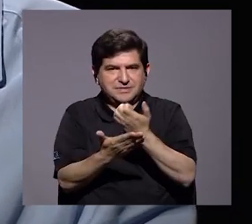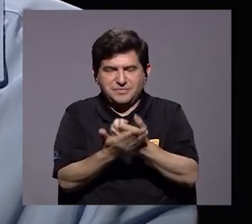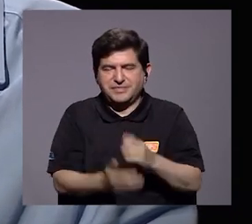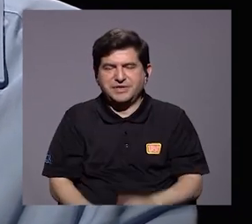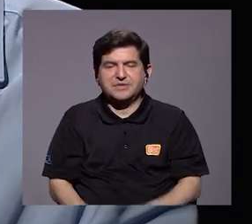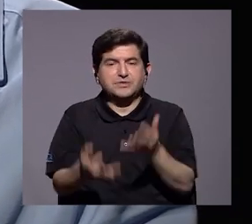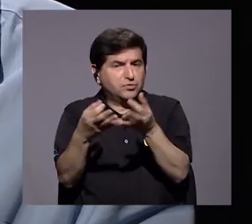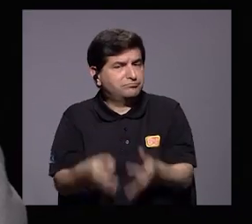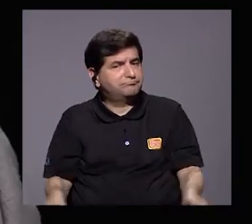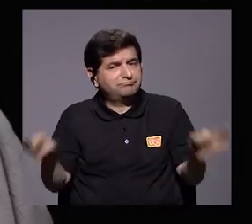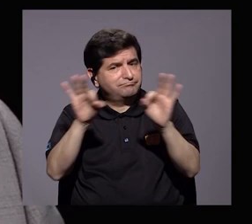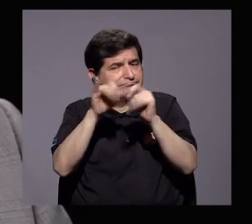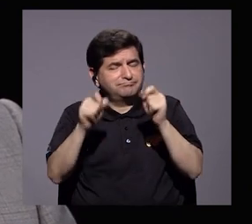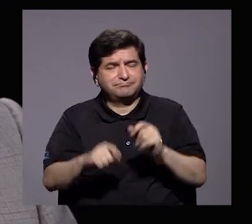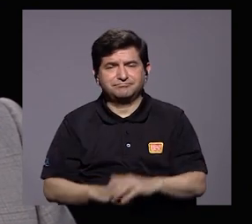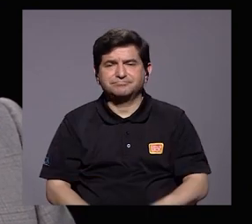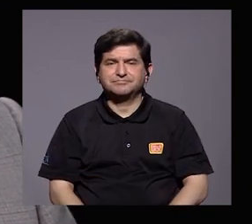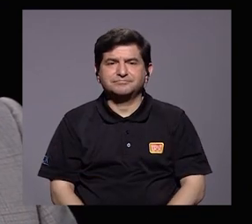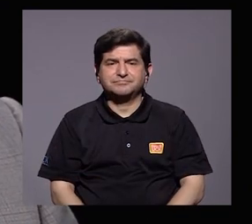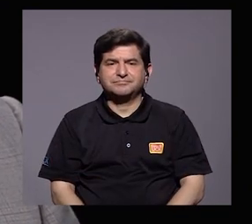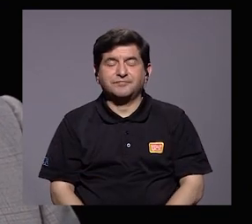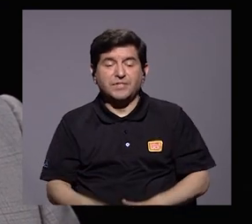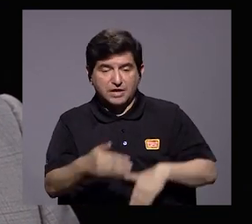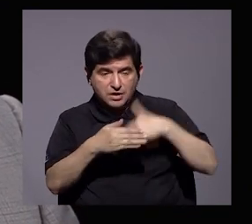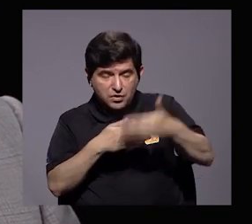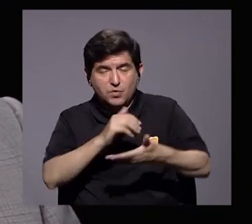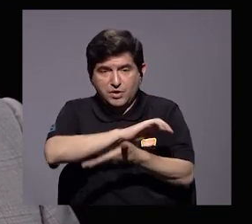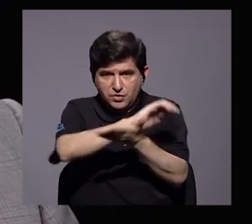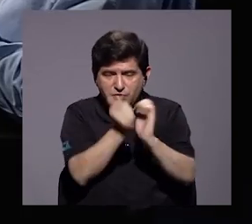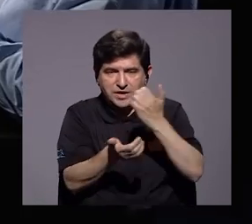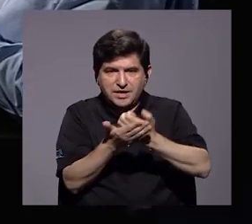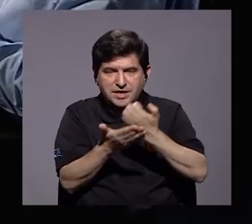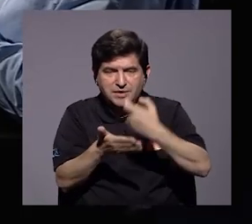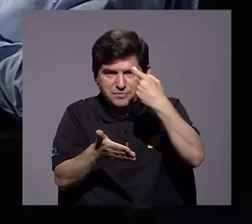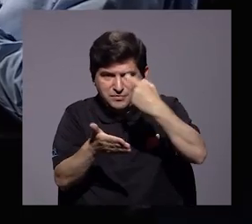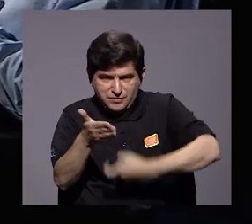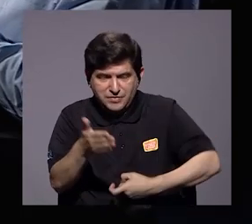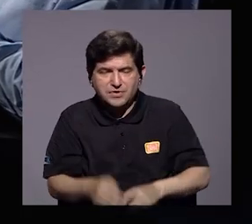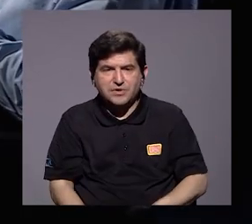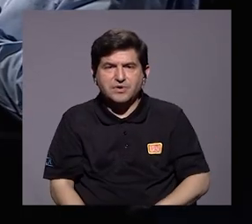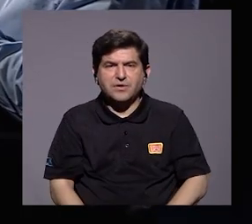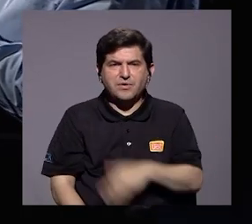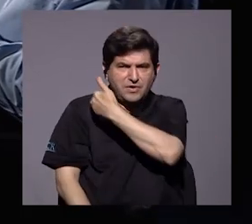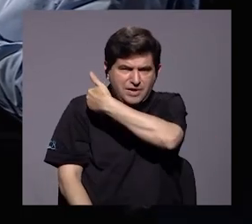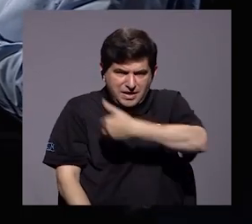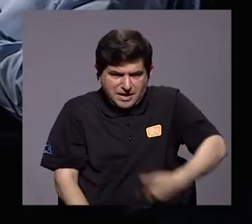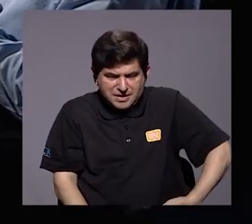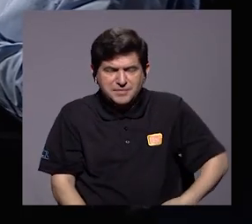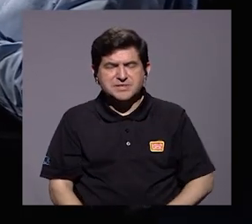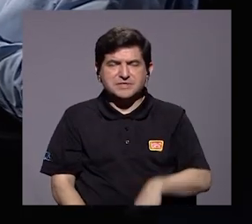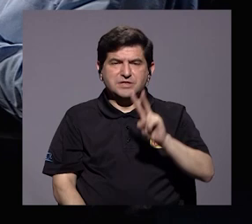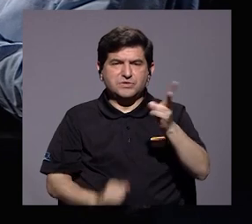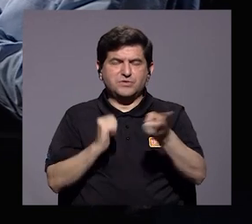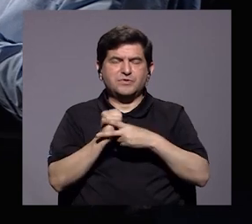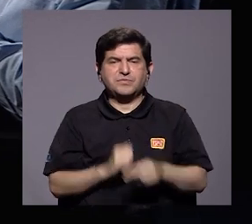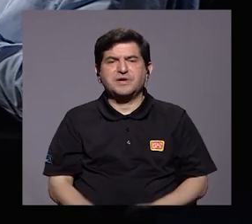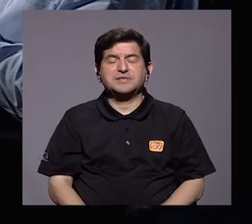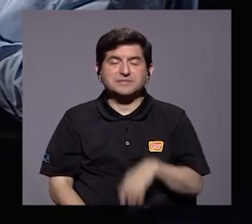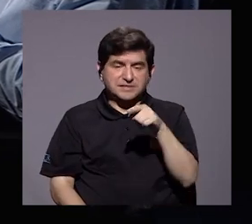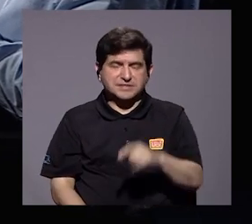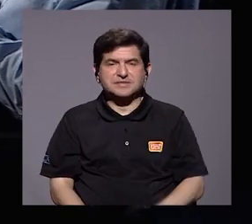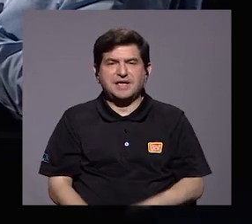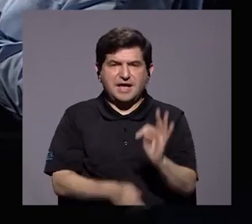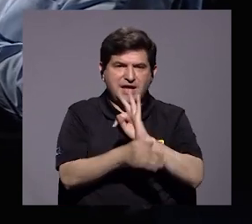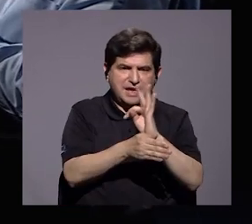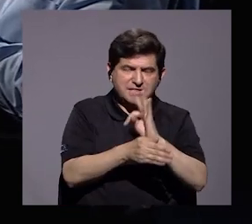significativa después de la reforma fiscal el presidente de la república se desgastó dos veces en cadenas nacionales de radio y